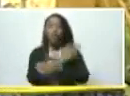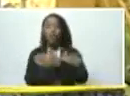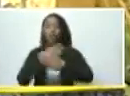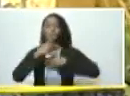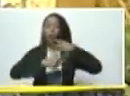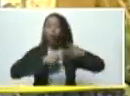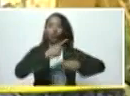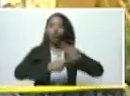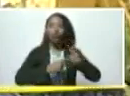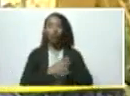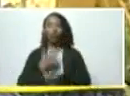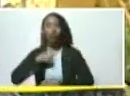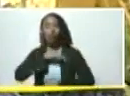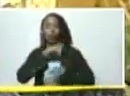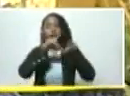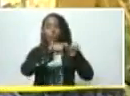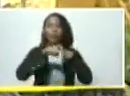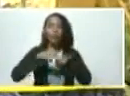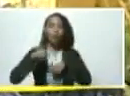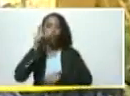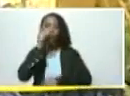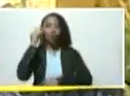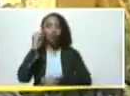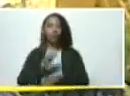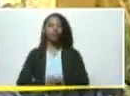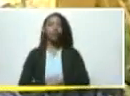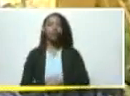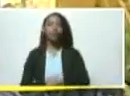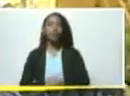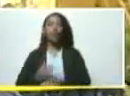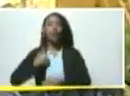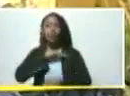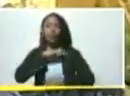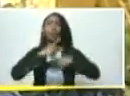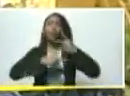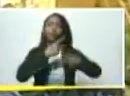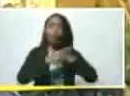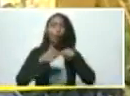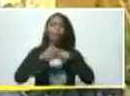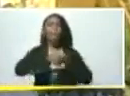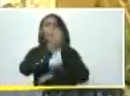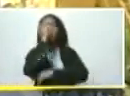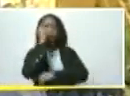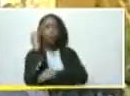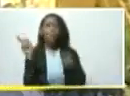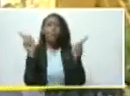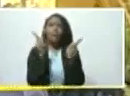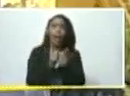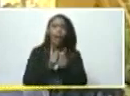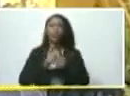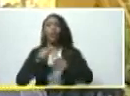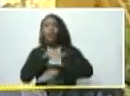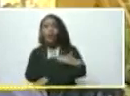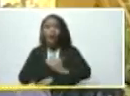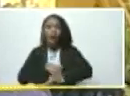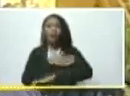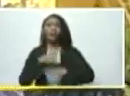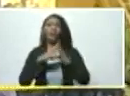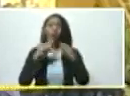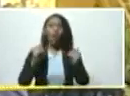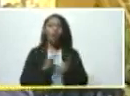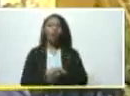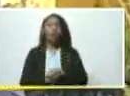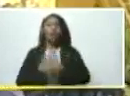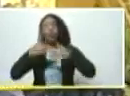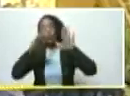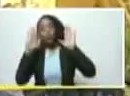productivas de nuestros campesinos, campesinas, de nuestros productores, pescadores, pequeños, agrourbanos, y también, por supuesto,